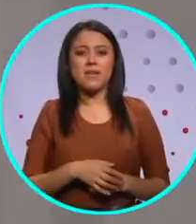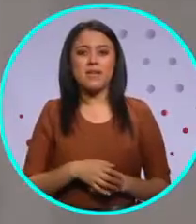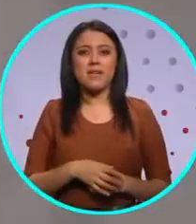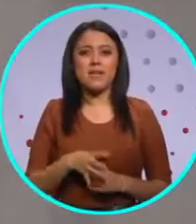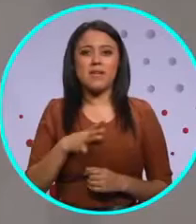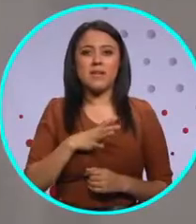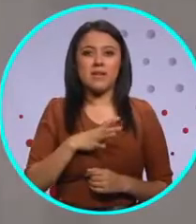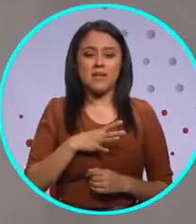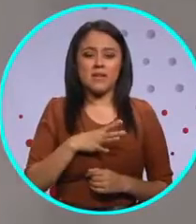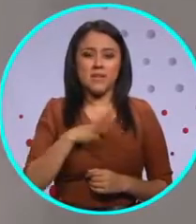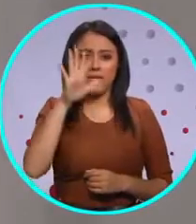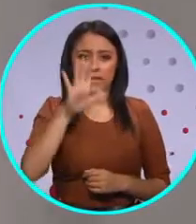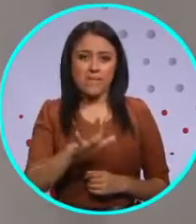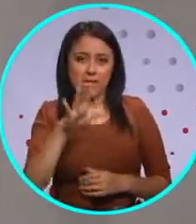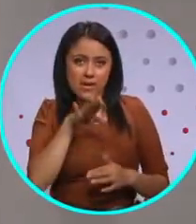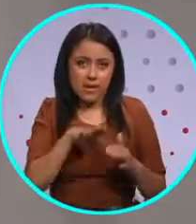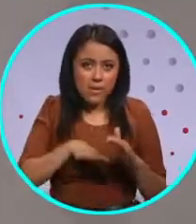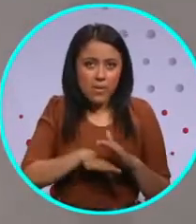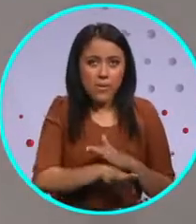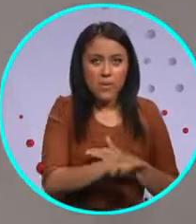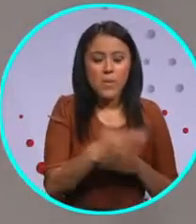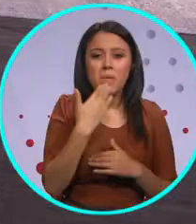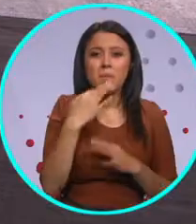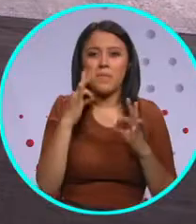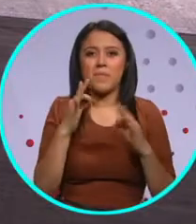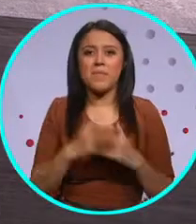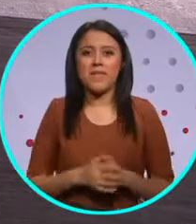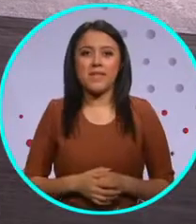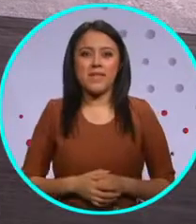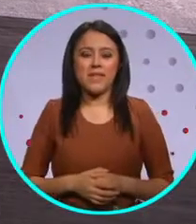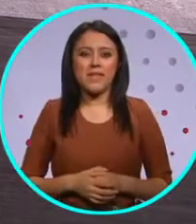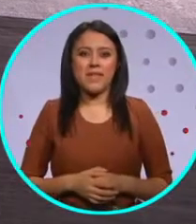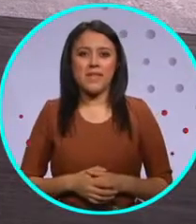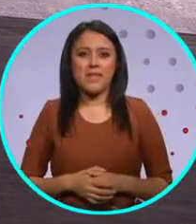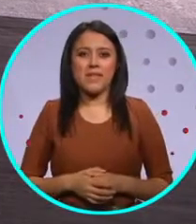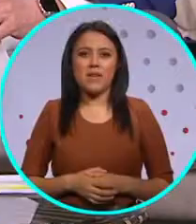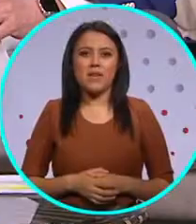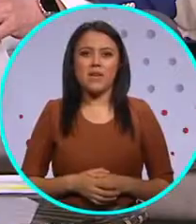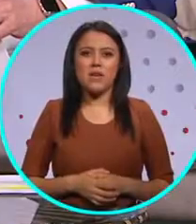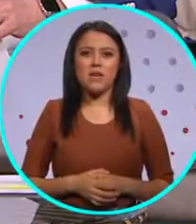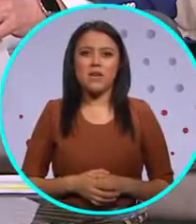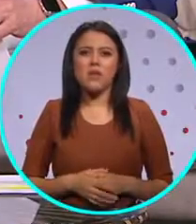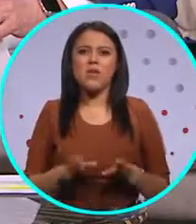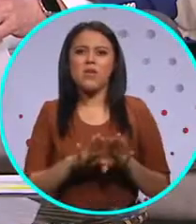temerario lo mete por abajo por arriba de los que lo compraste